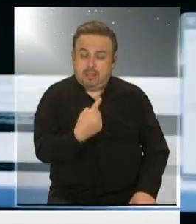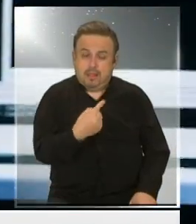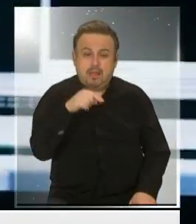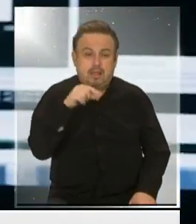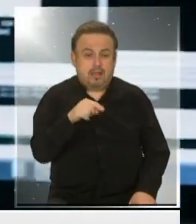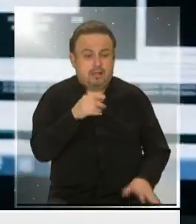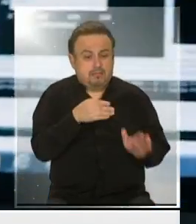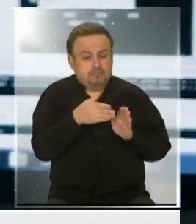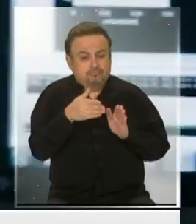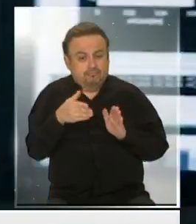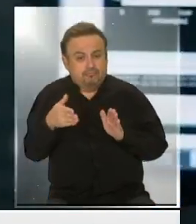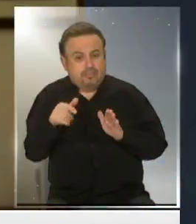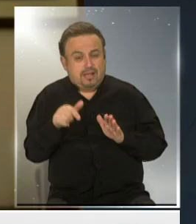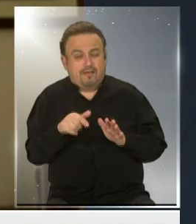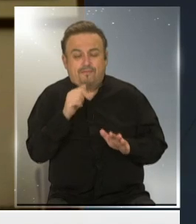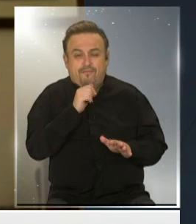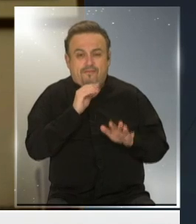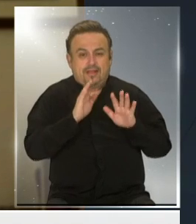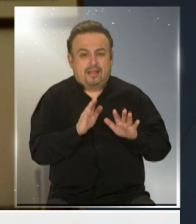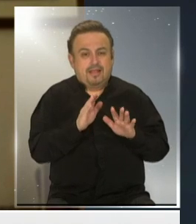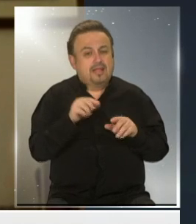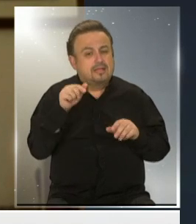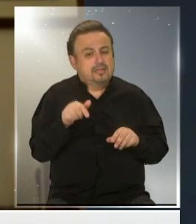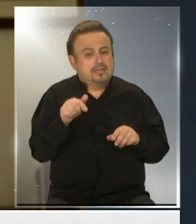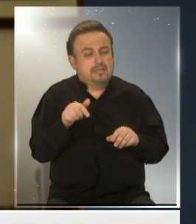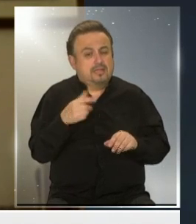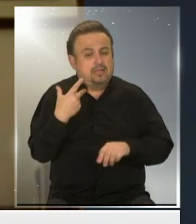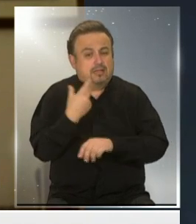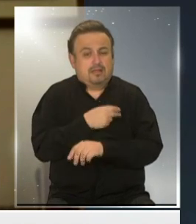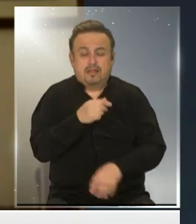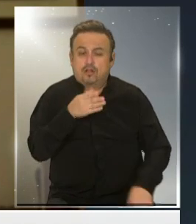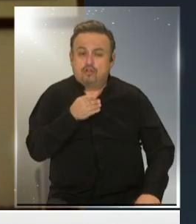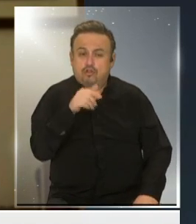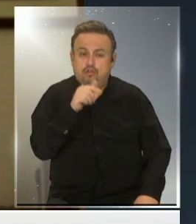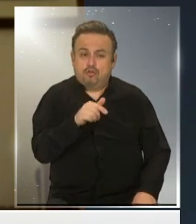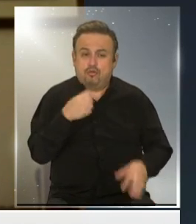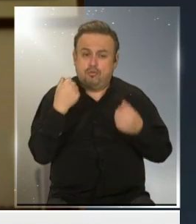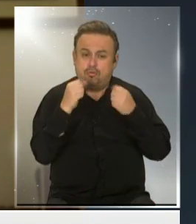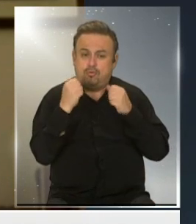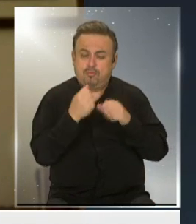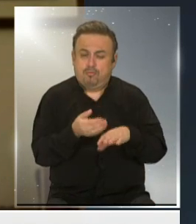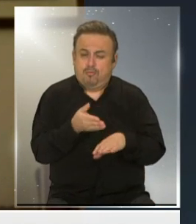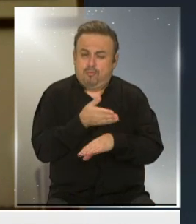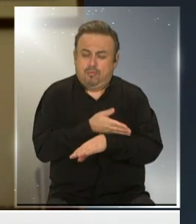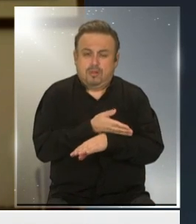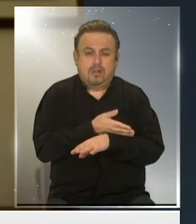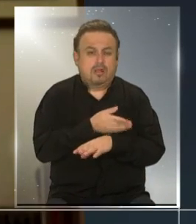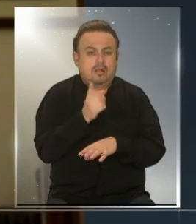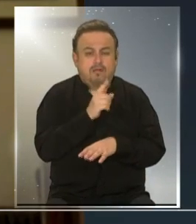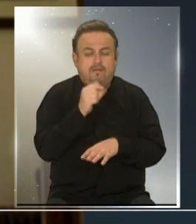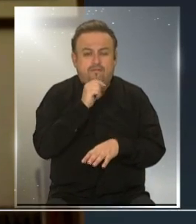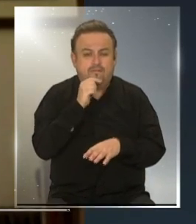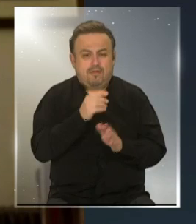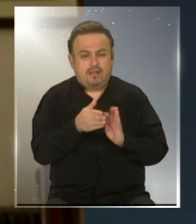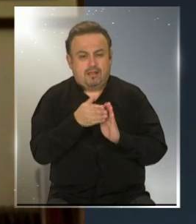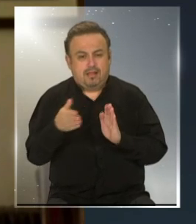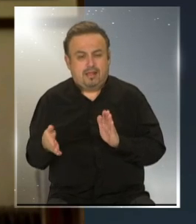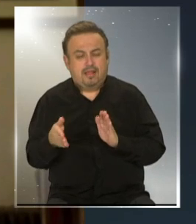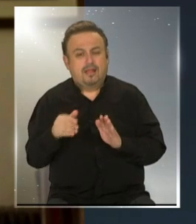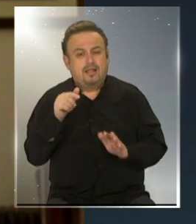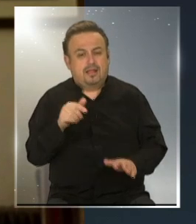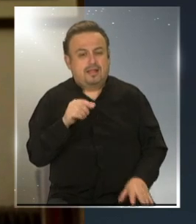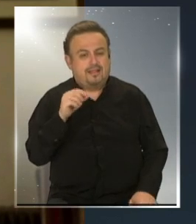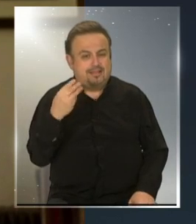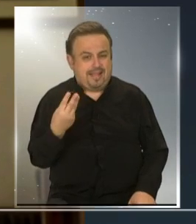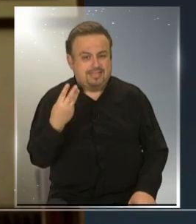la etapa en la que se encuentra. Hay que considerar que esta vacuna todavía está en ensayos muy tempranos, no ha ingresado en fases clínicas y